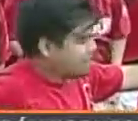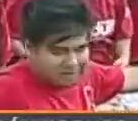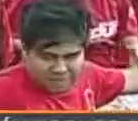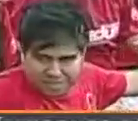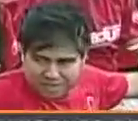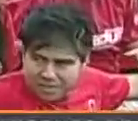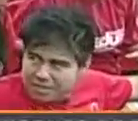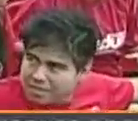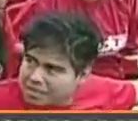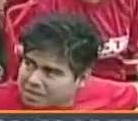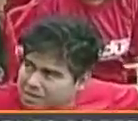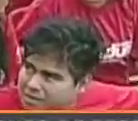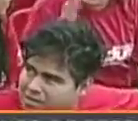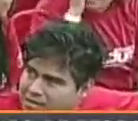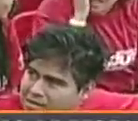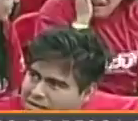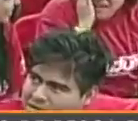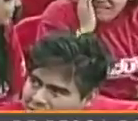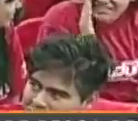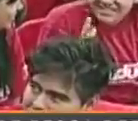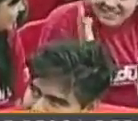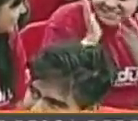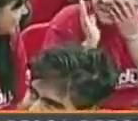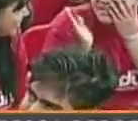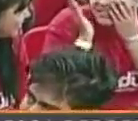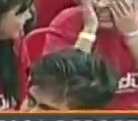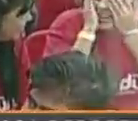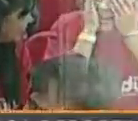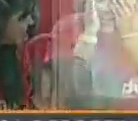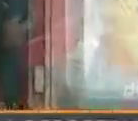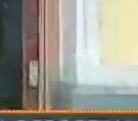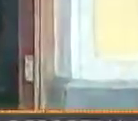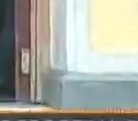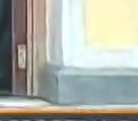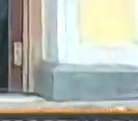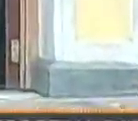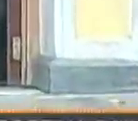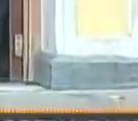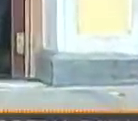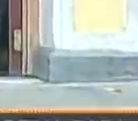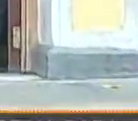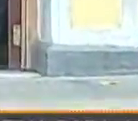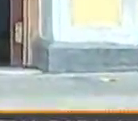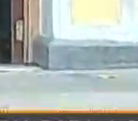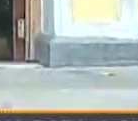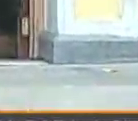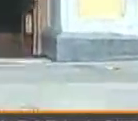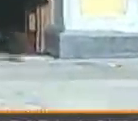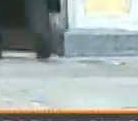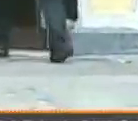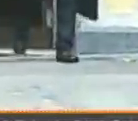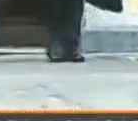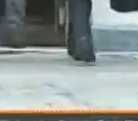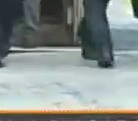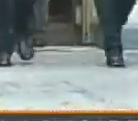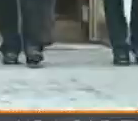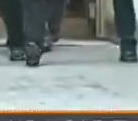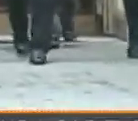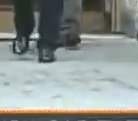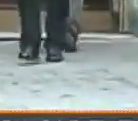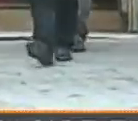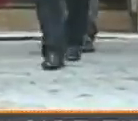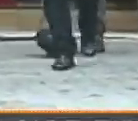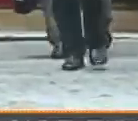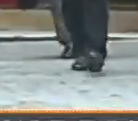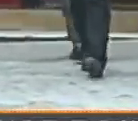primer vicepresidente del Partido Socialista Unido de Venezuela, Diosdado Cabello. Tienen la imagen, el jefe de Estado venezolano, el presidente Nicolás Maduro, en compañía de la